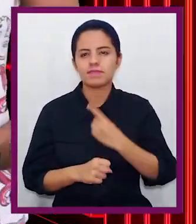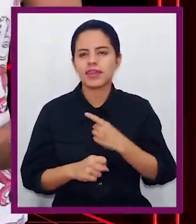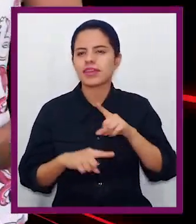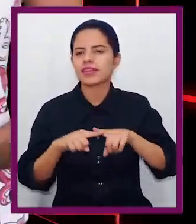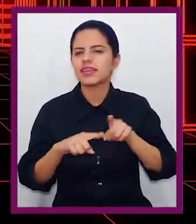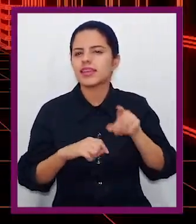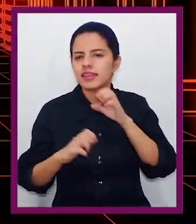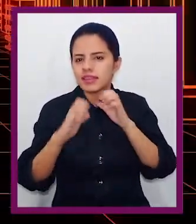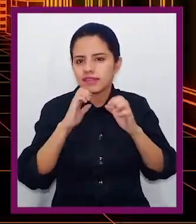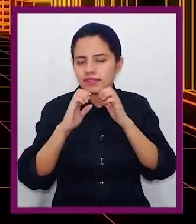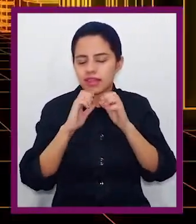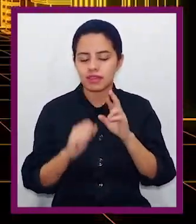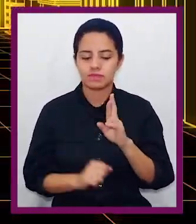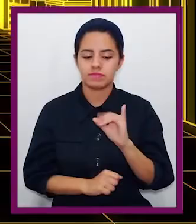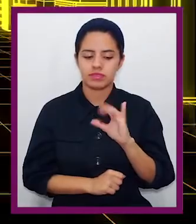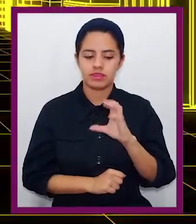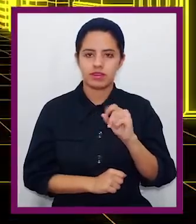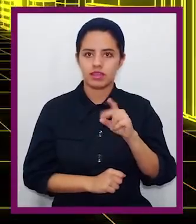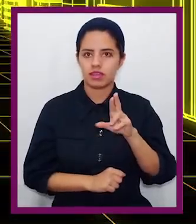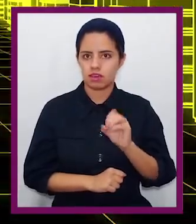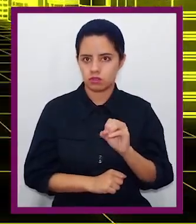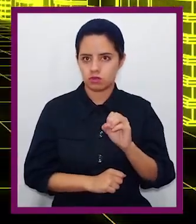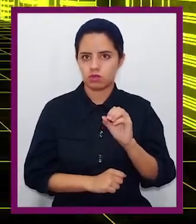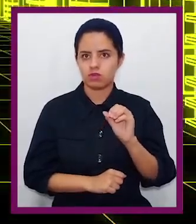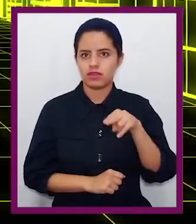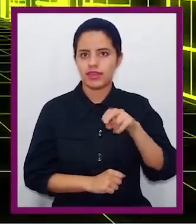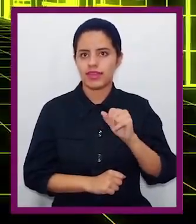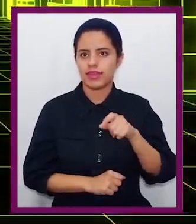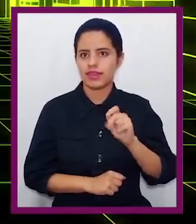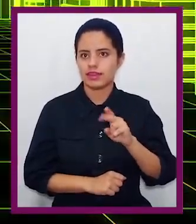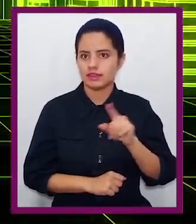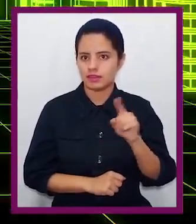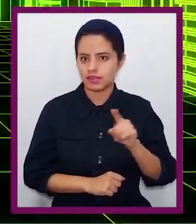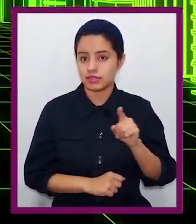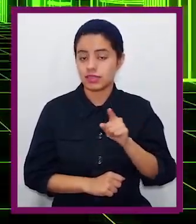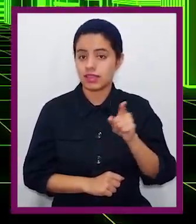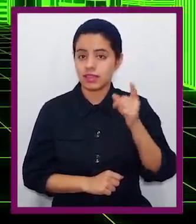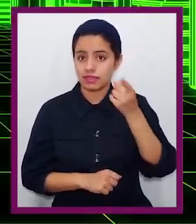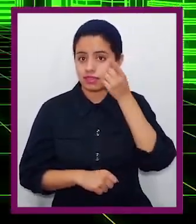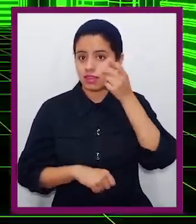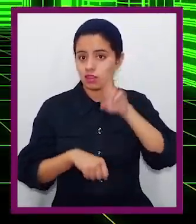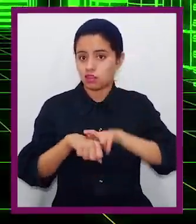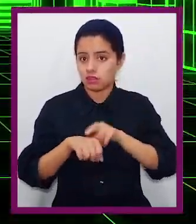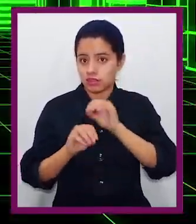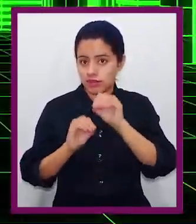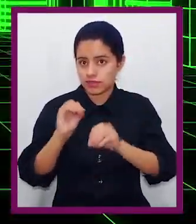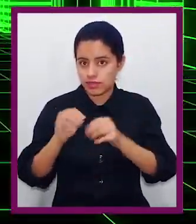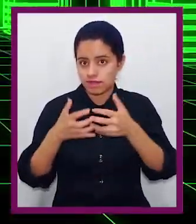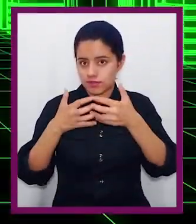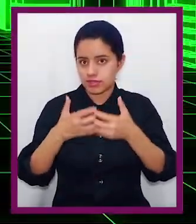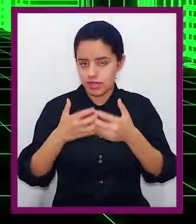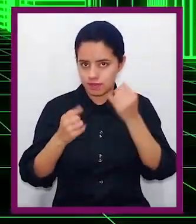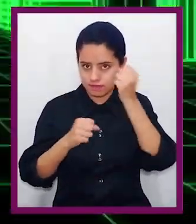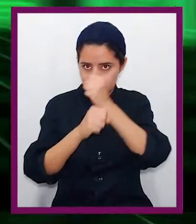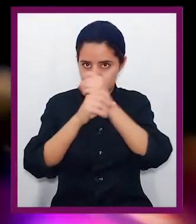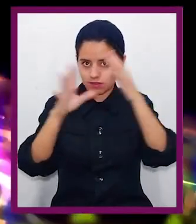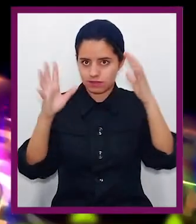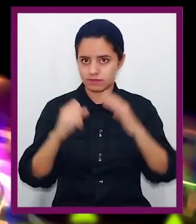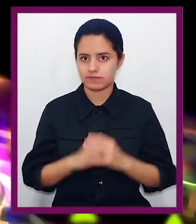de hoy? Él es Ricardo Enríquez, director creativo de la consultora Three Monkeys. ¡Hola, Ricardo! ¿Cómo estás?